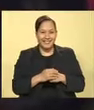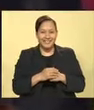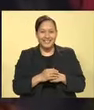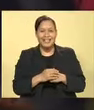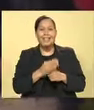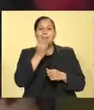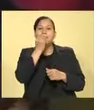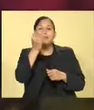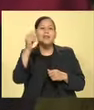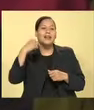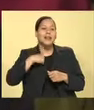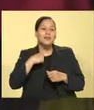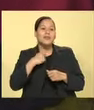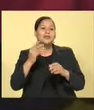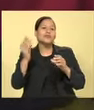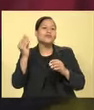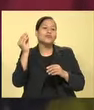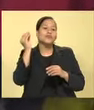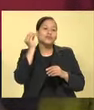¿Y un beso para mí?